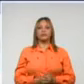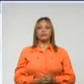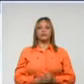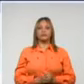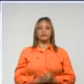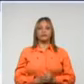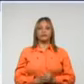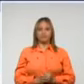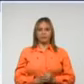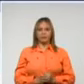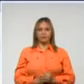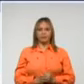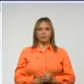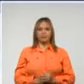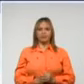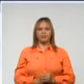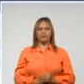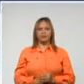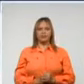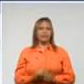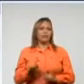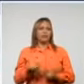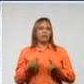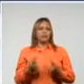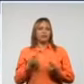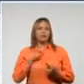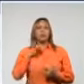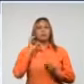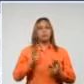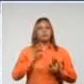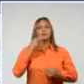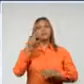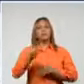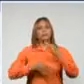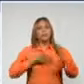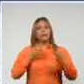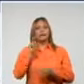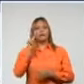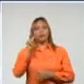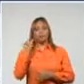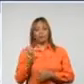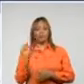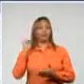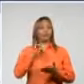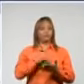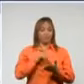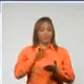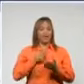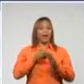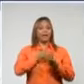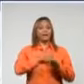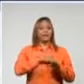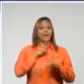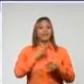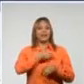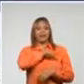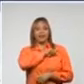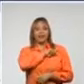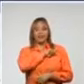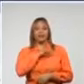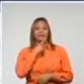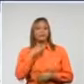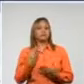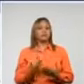hay que decir que siempre mencionamos los dos evacuados, y en el día de ayer